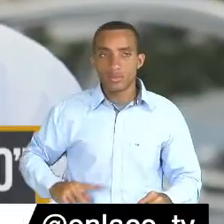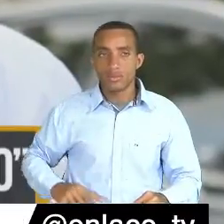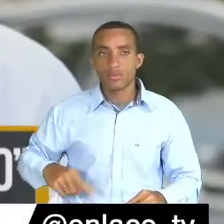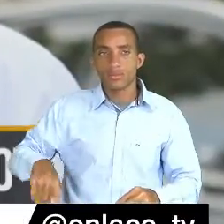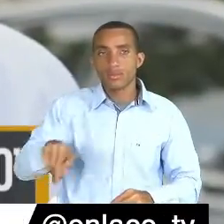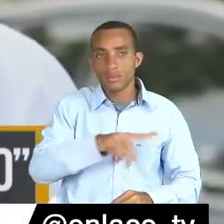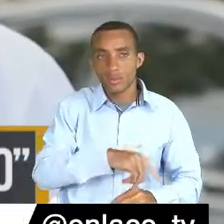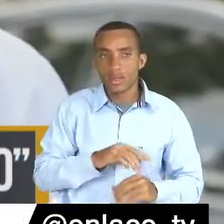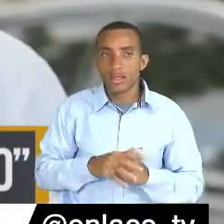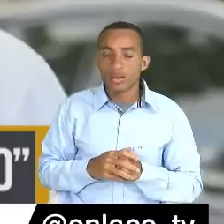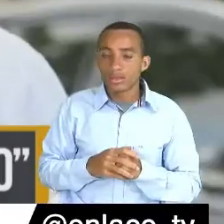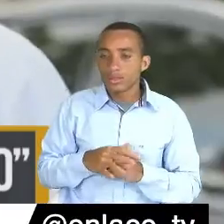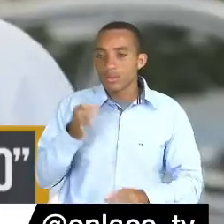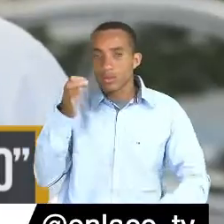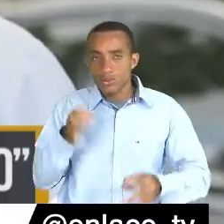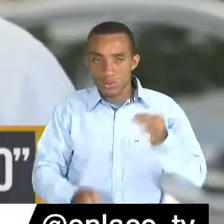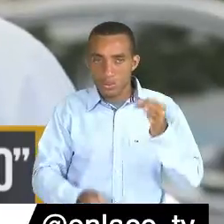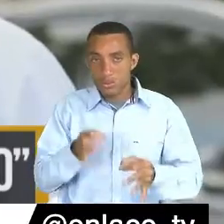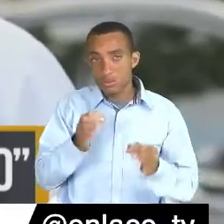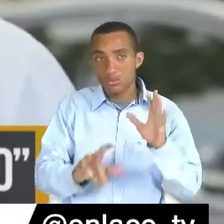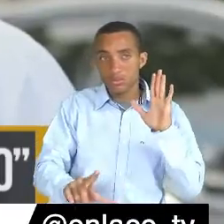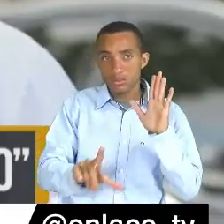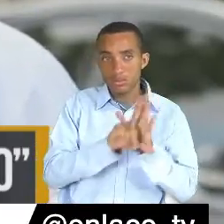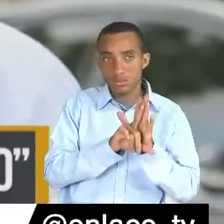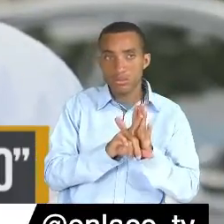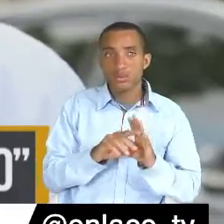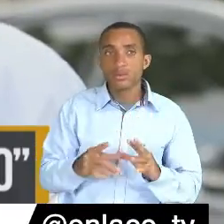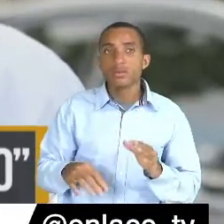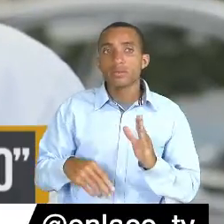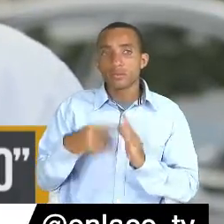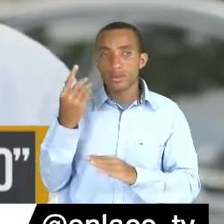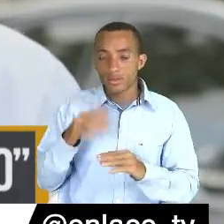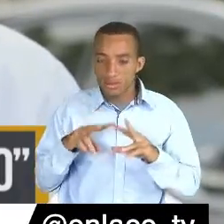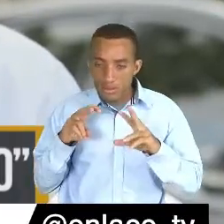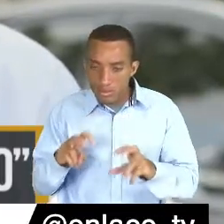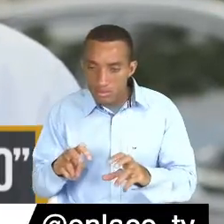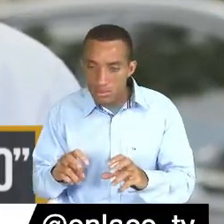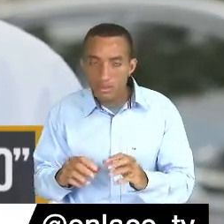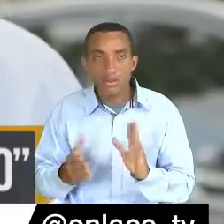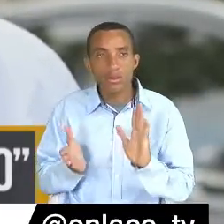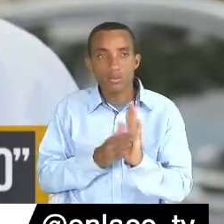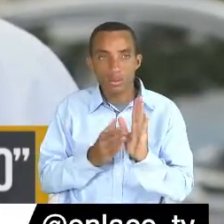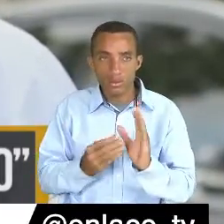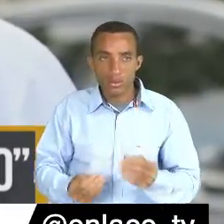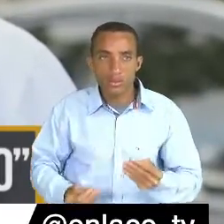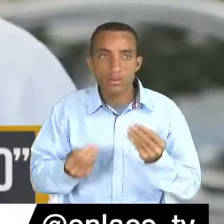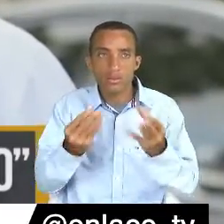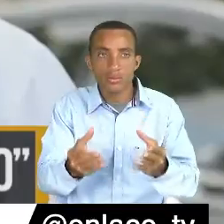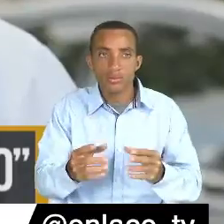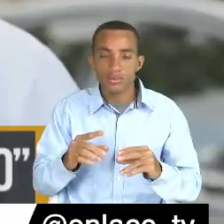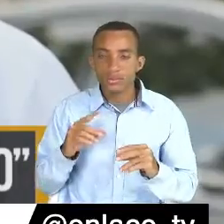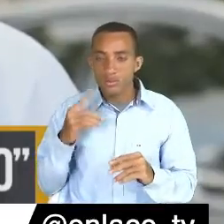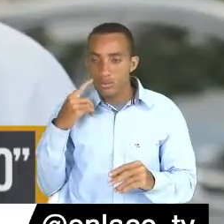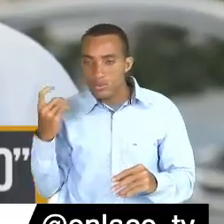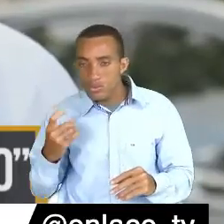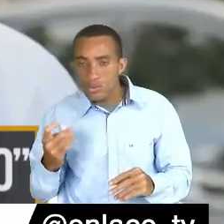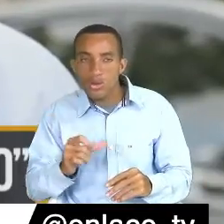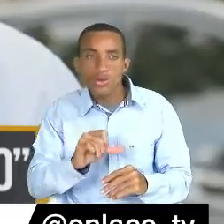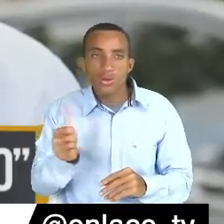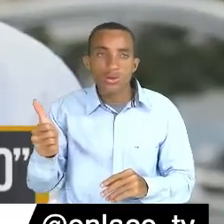razonable de la justicia y de la ley, empiece a aceptar las pruebas que les vamos a hacer llegar. Hay que buscar otras alternativas,